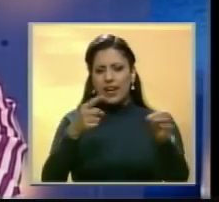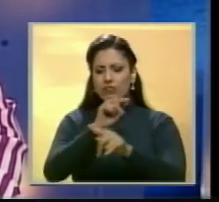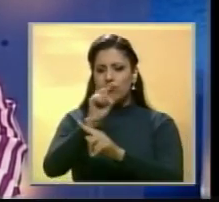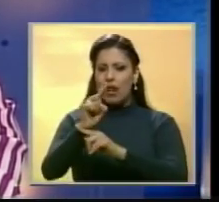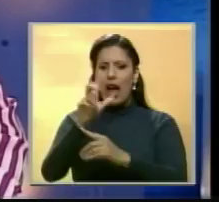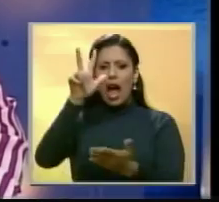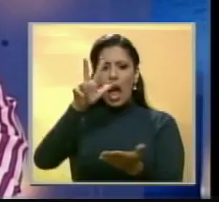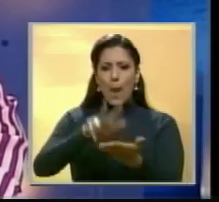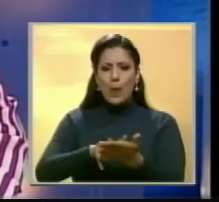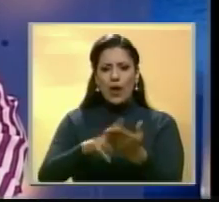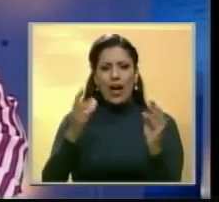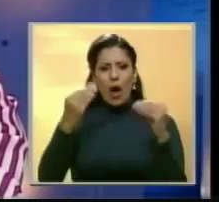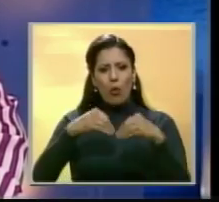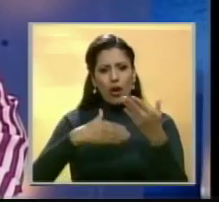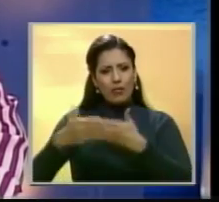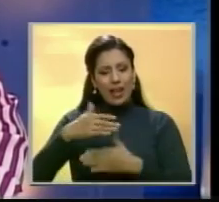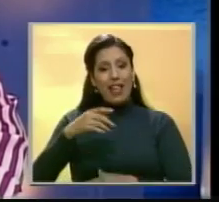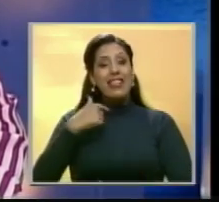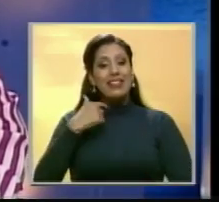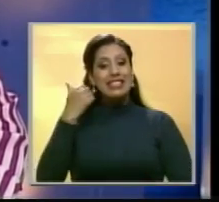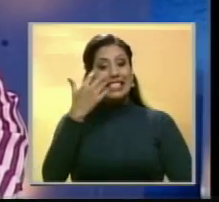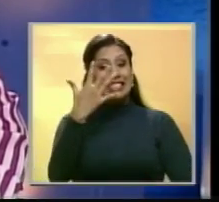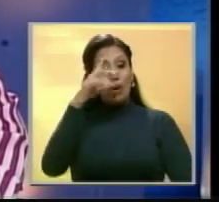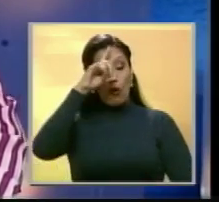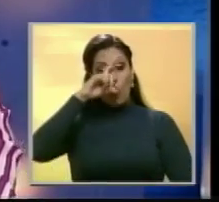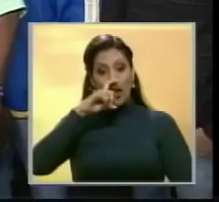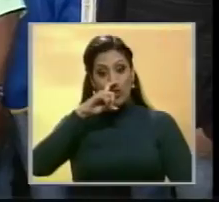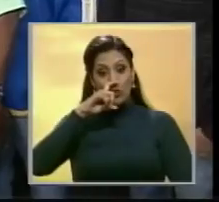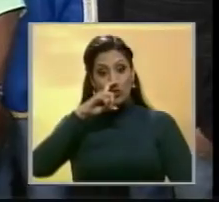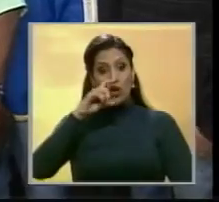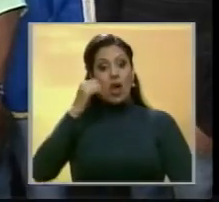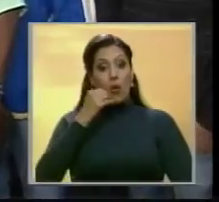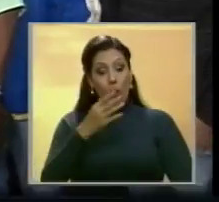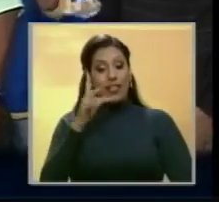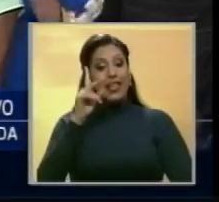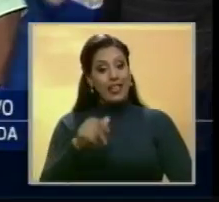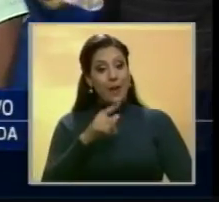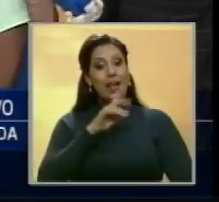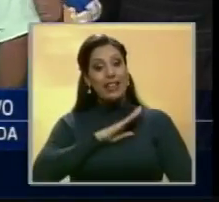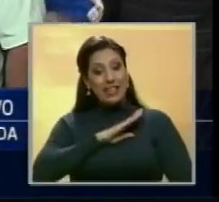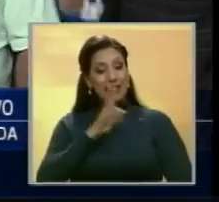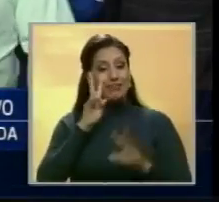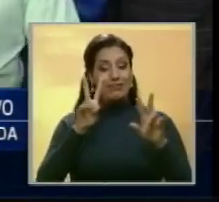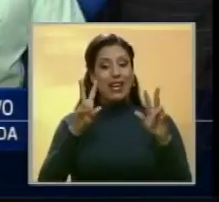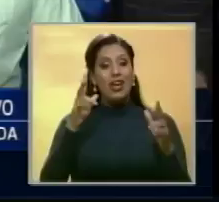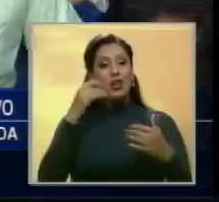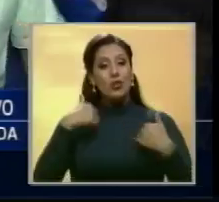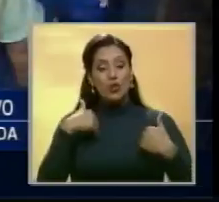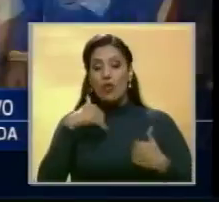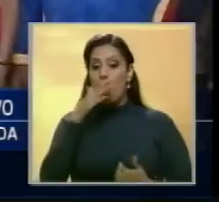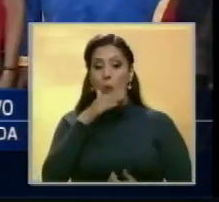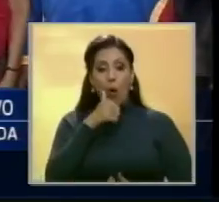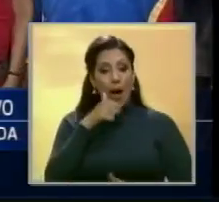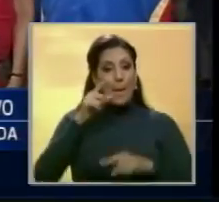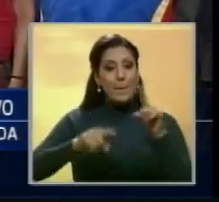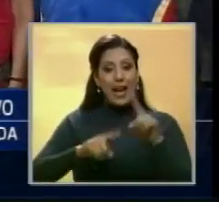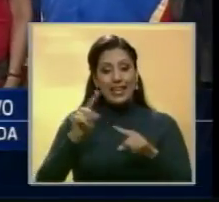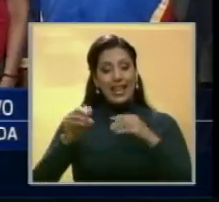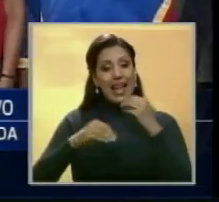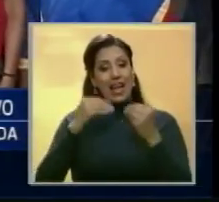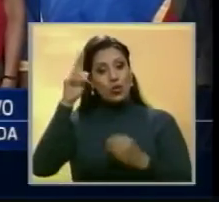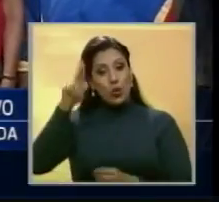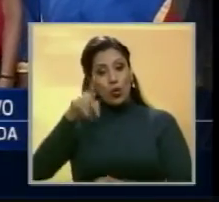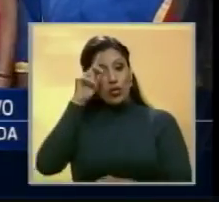que se apruebe la convención colectiva vencida desde hace 5 años. Dijo que también se están viendo afectados porque no tienen los insumos para